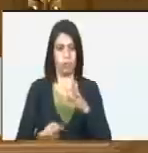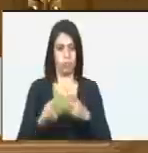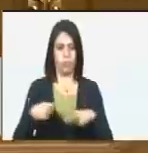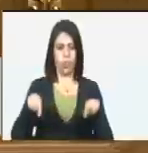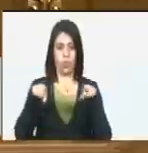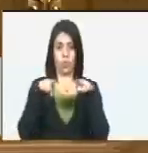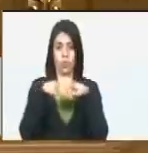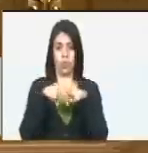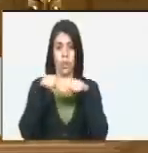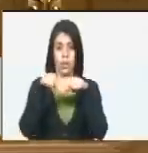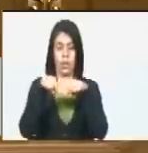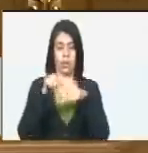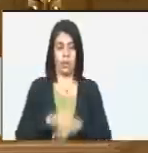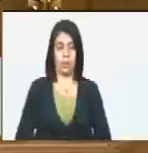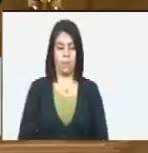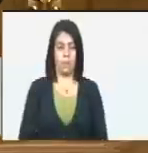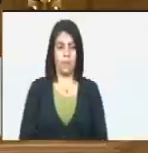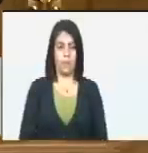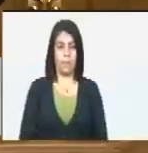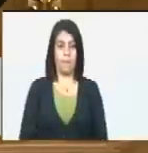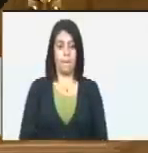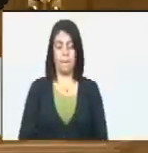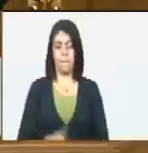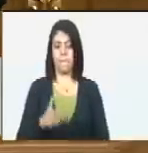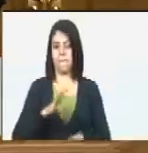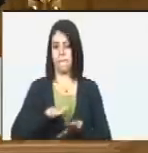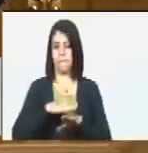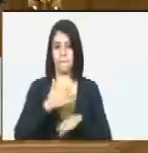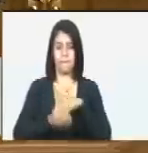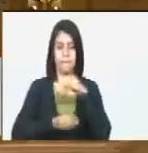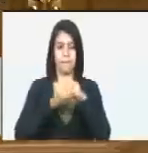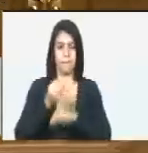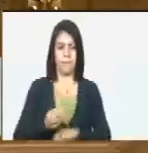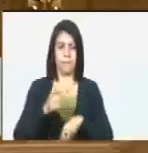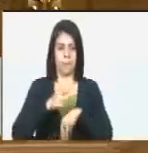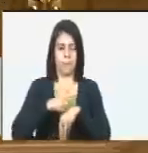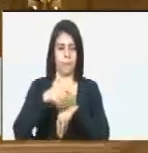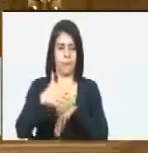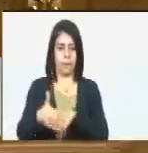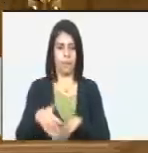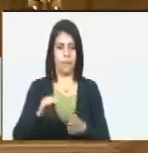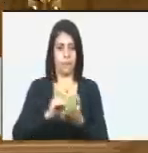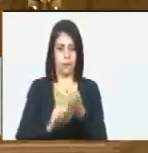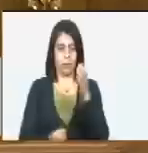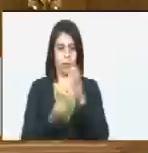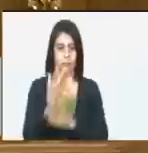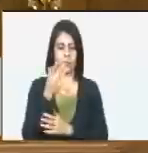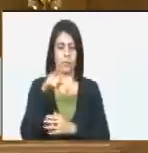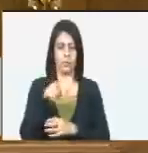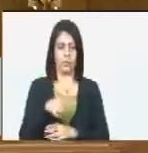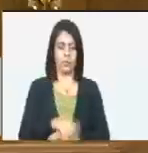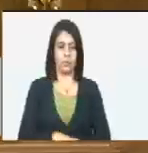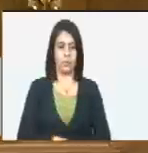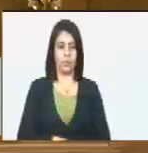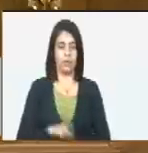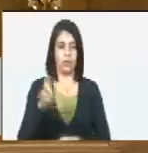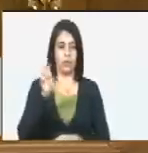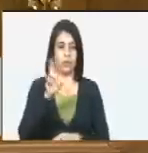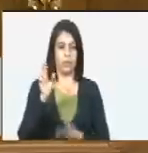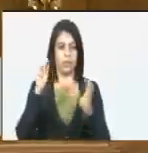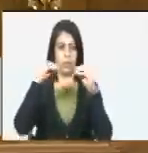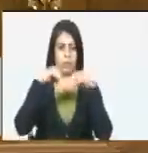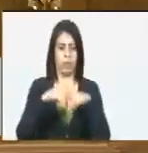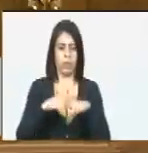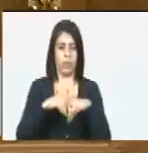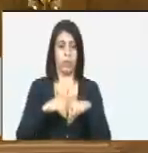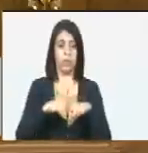Acontecimientos que se enmarcan en el periodo de refundación de la República, de acuerdo a la